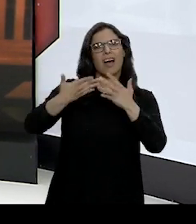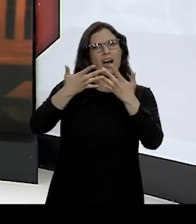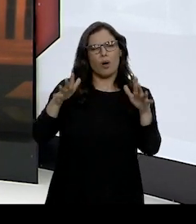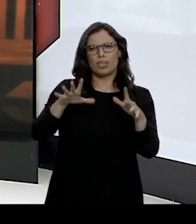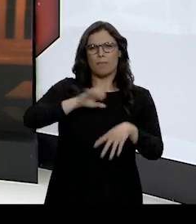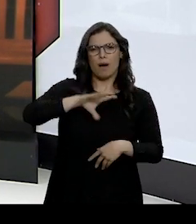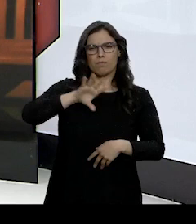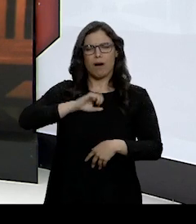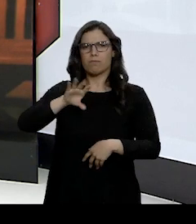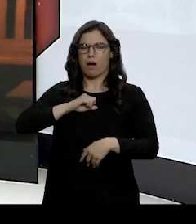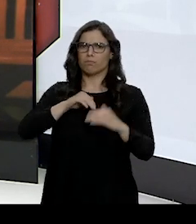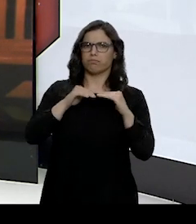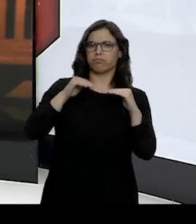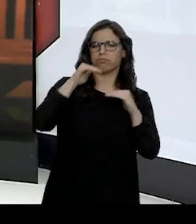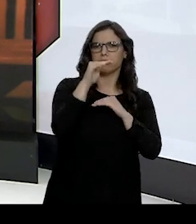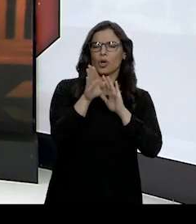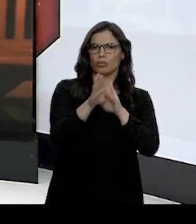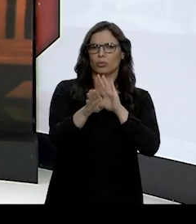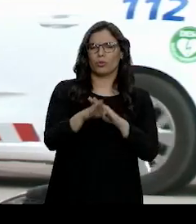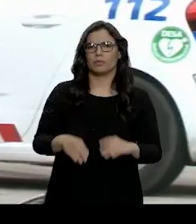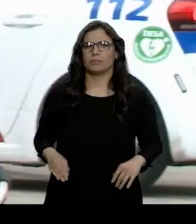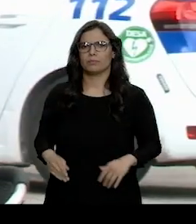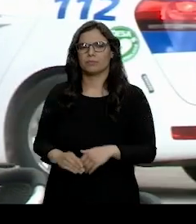cifra de contagios muy elevada.